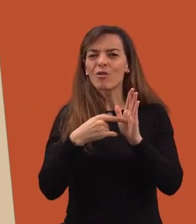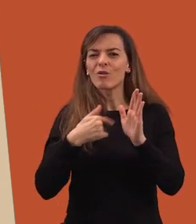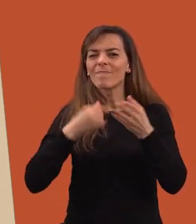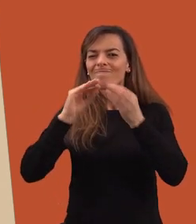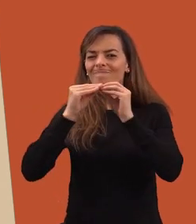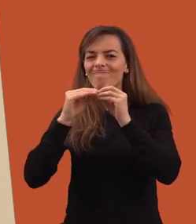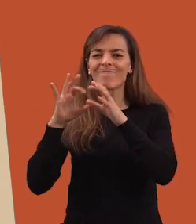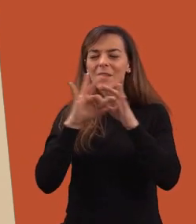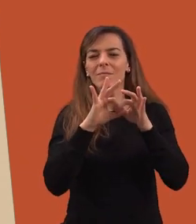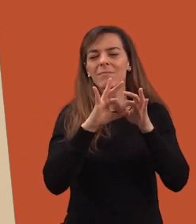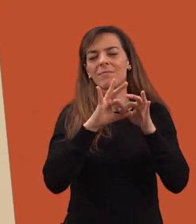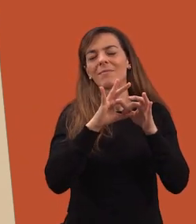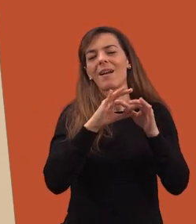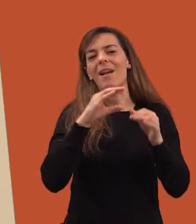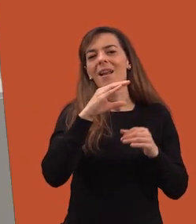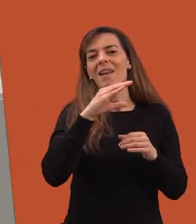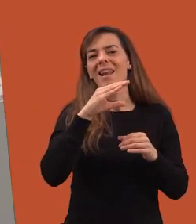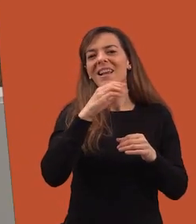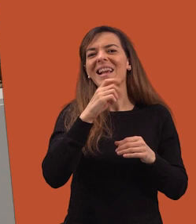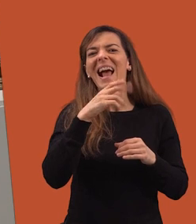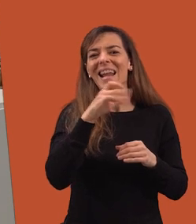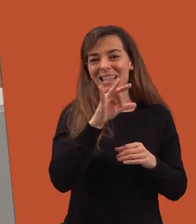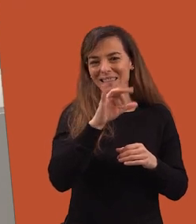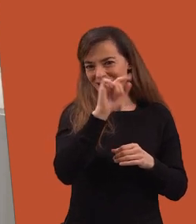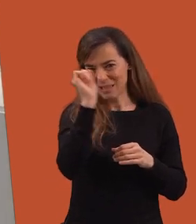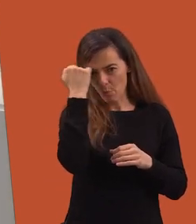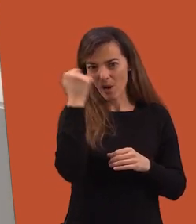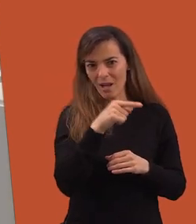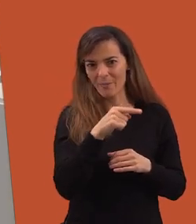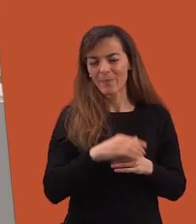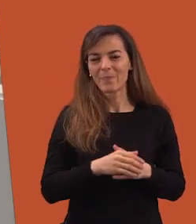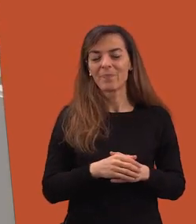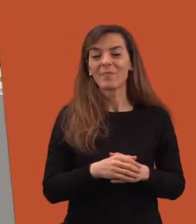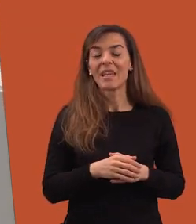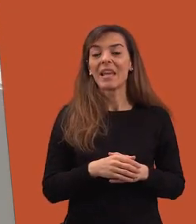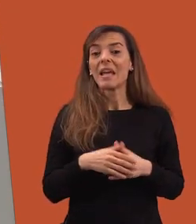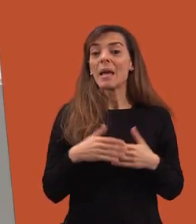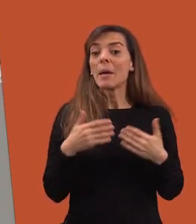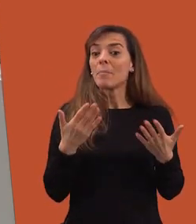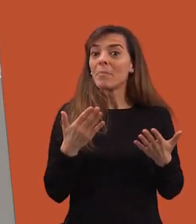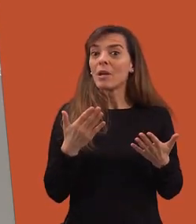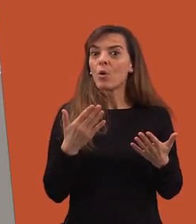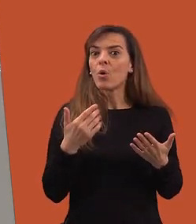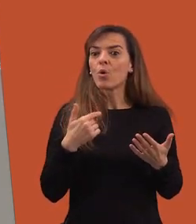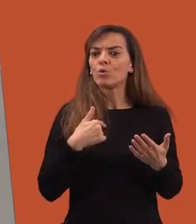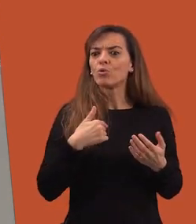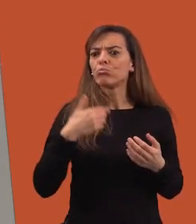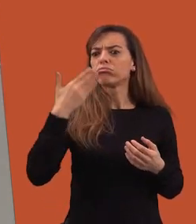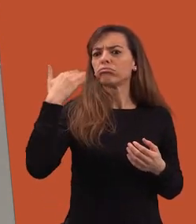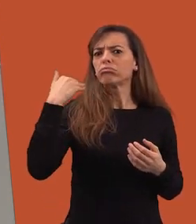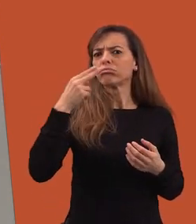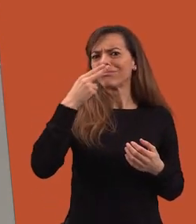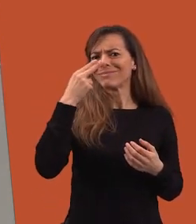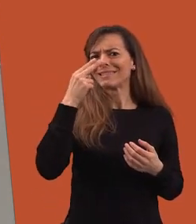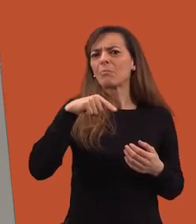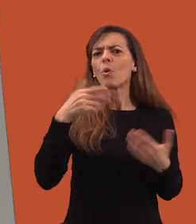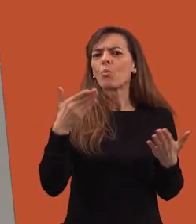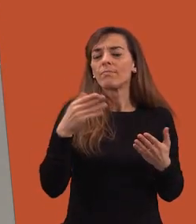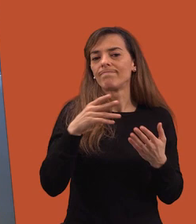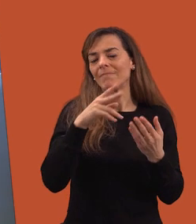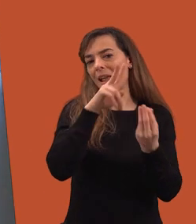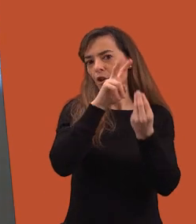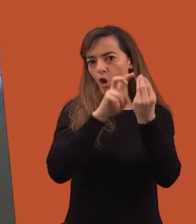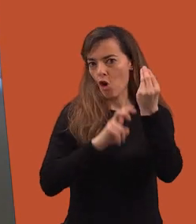cares para atapuerca pero también estaba interesado por la arqueología en el